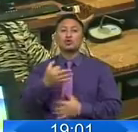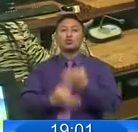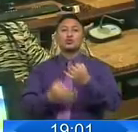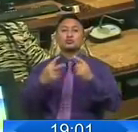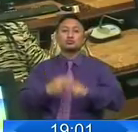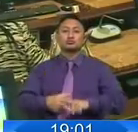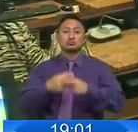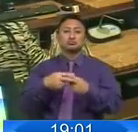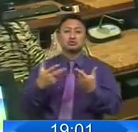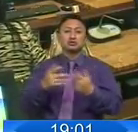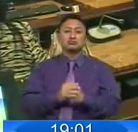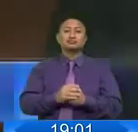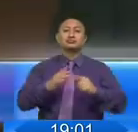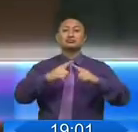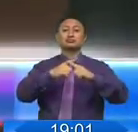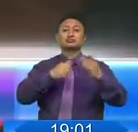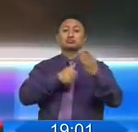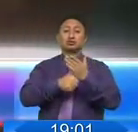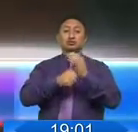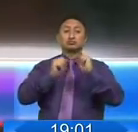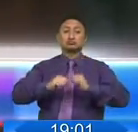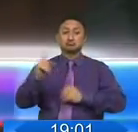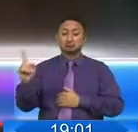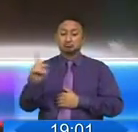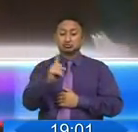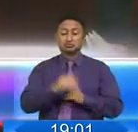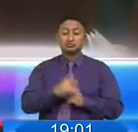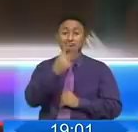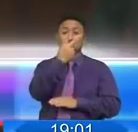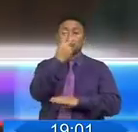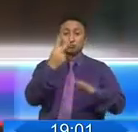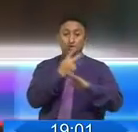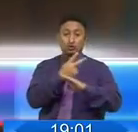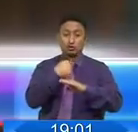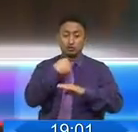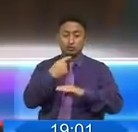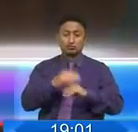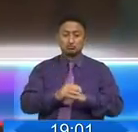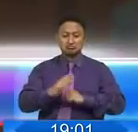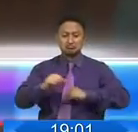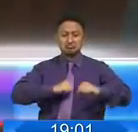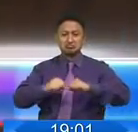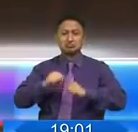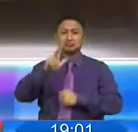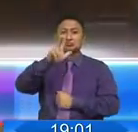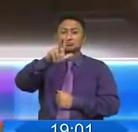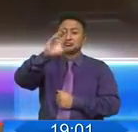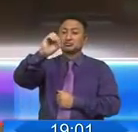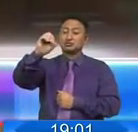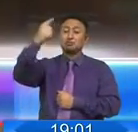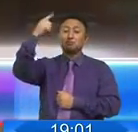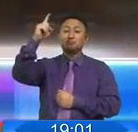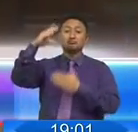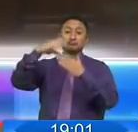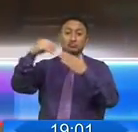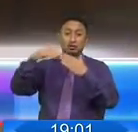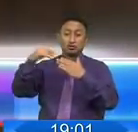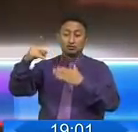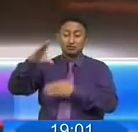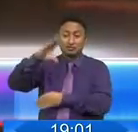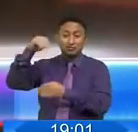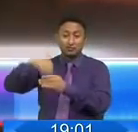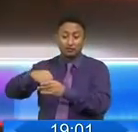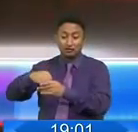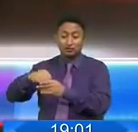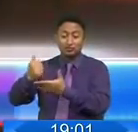con la comparecencia del exministro. En casi dos horas de intervención dijo que su actuación al transferir 300 millones de dólares del Fondo de Reconstrucción